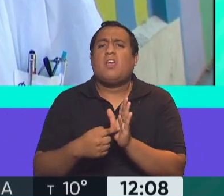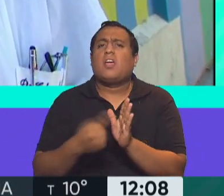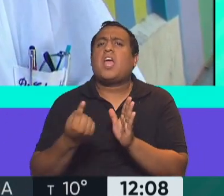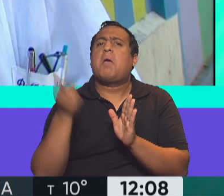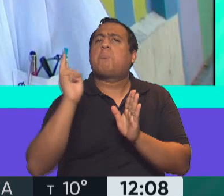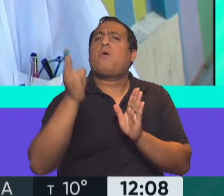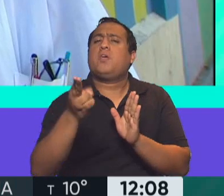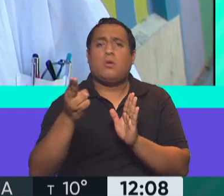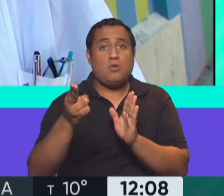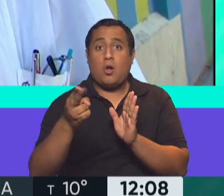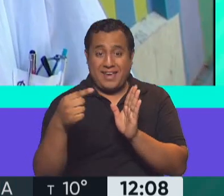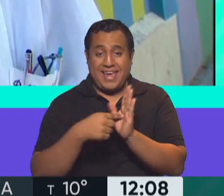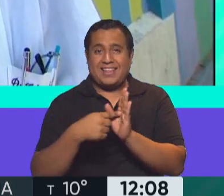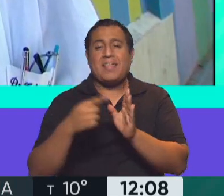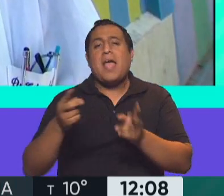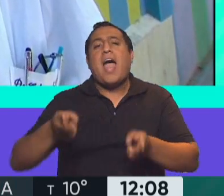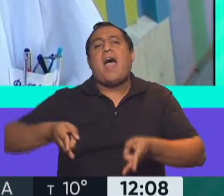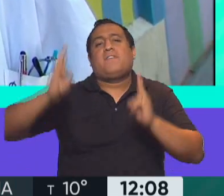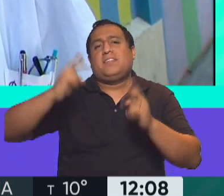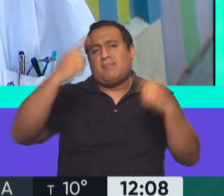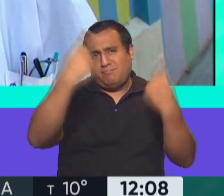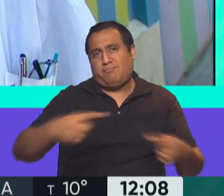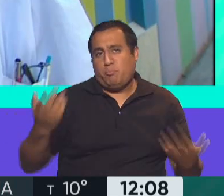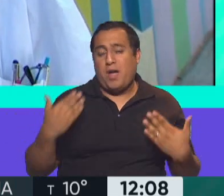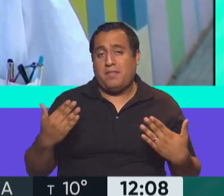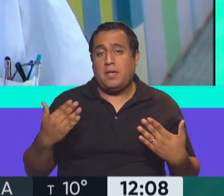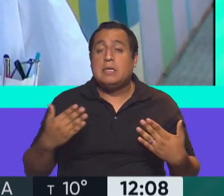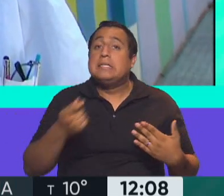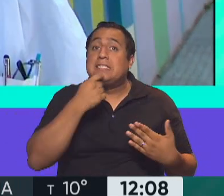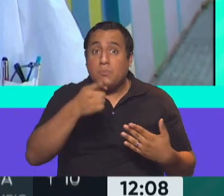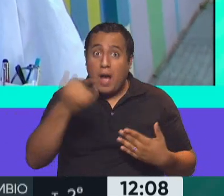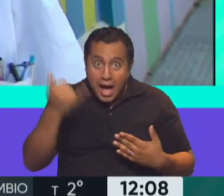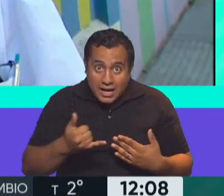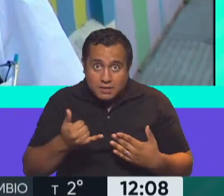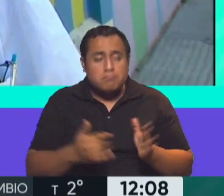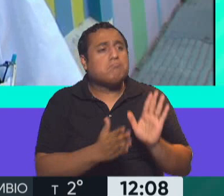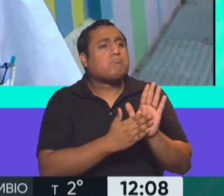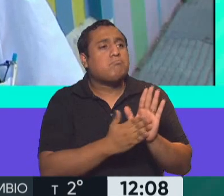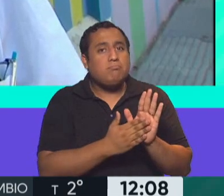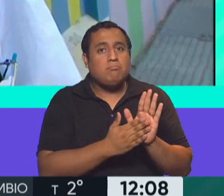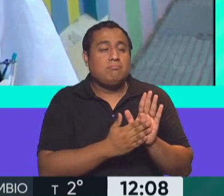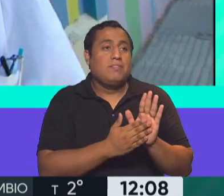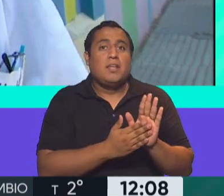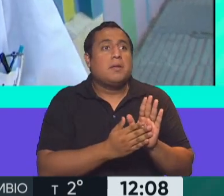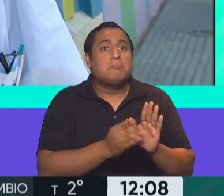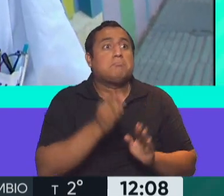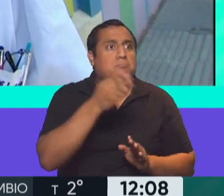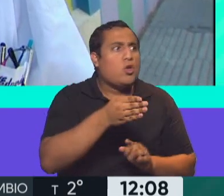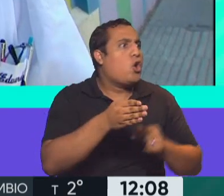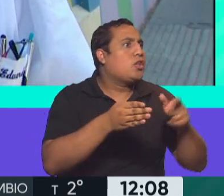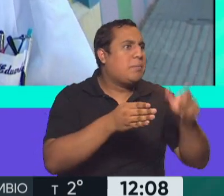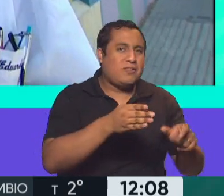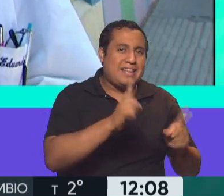es habilitador, es un pase que a usted le permite ir a lugares donde hay otra gente igualmente bien vacunada como